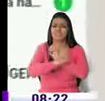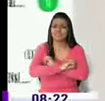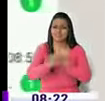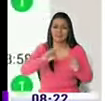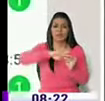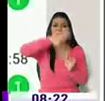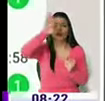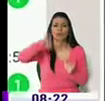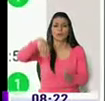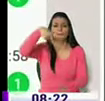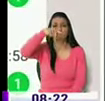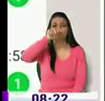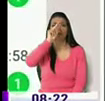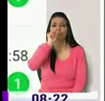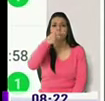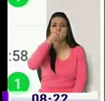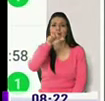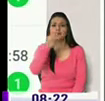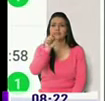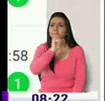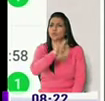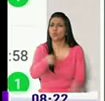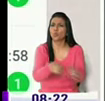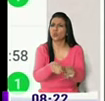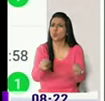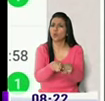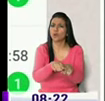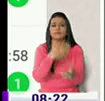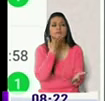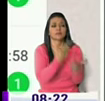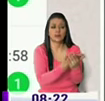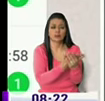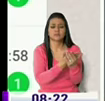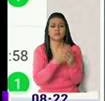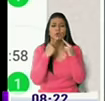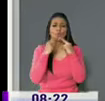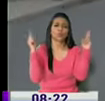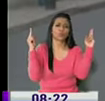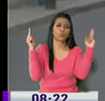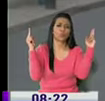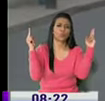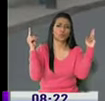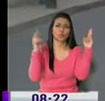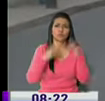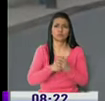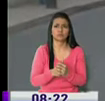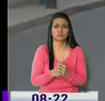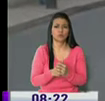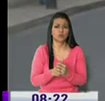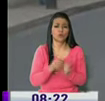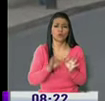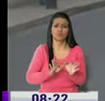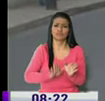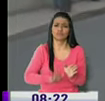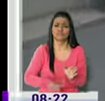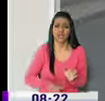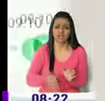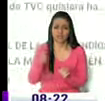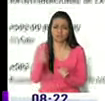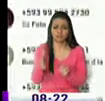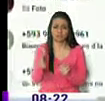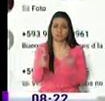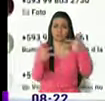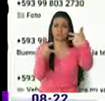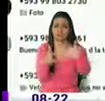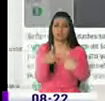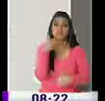así. Pero vean este, vean. Gracias, Chile. Miren, taitico, ¿no? Frenado acá, el otro por allá,